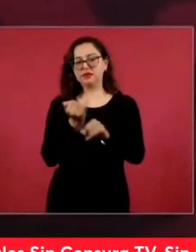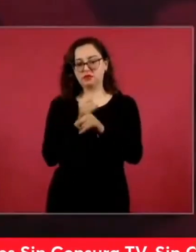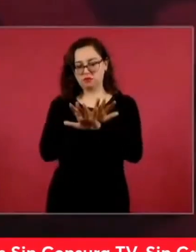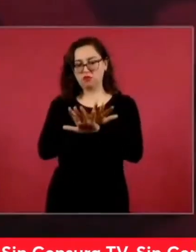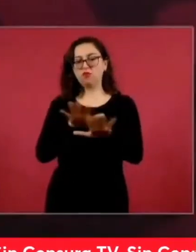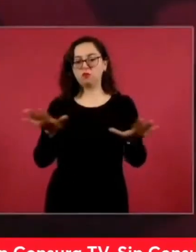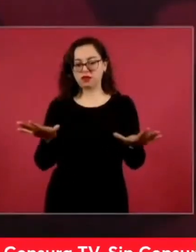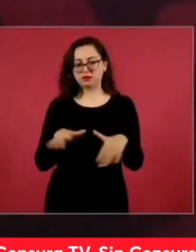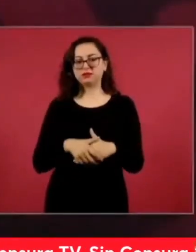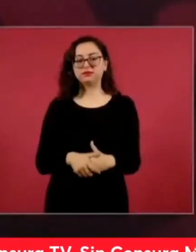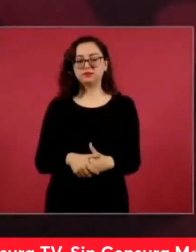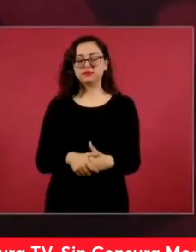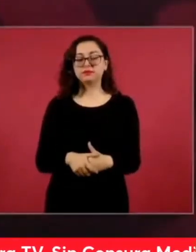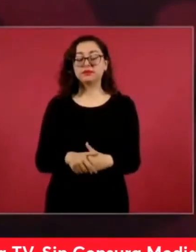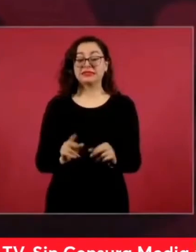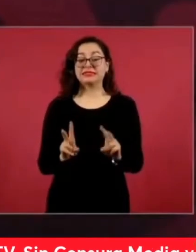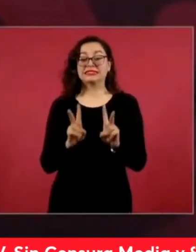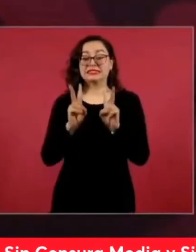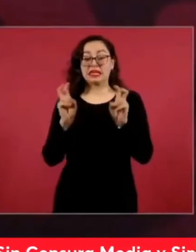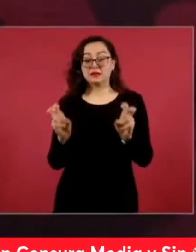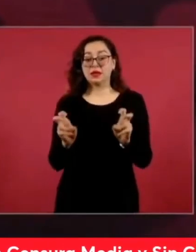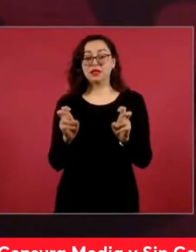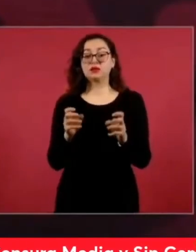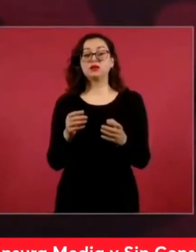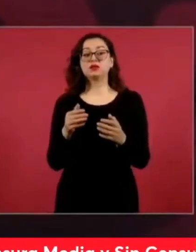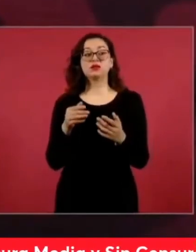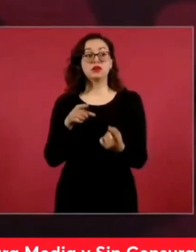que tienen que ver con ingresos,